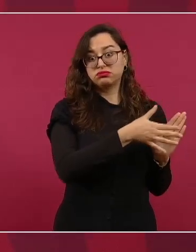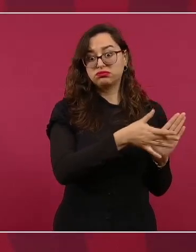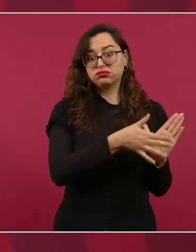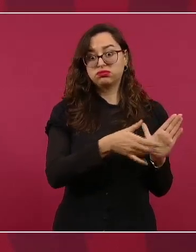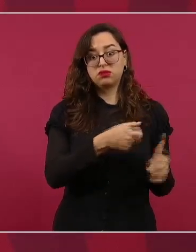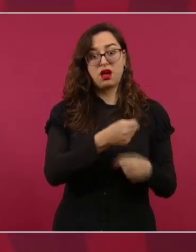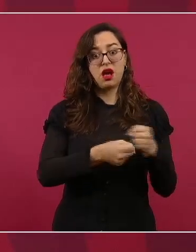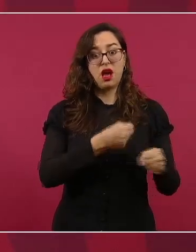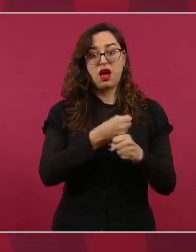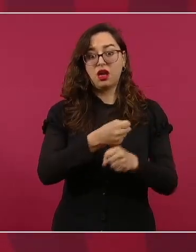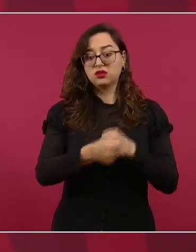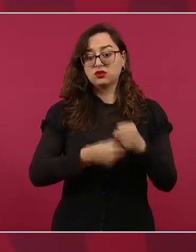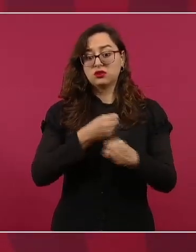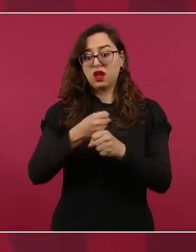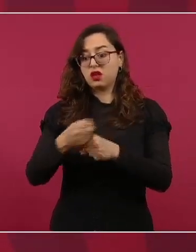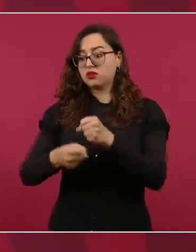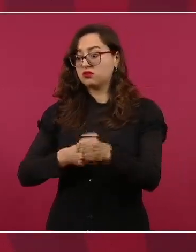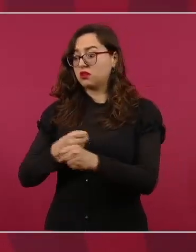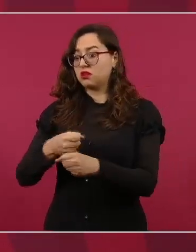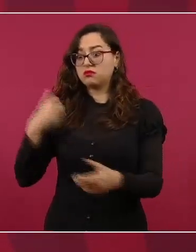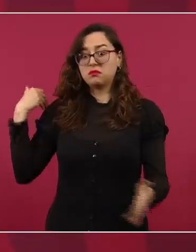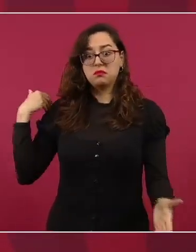que hay, así como